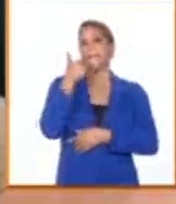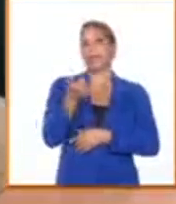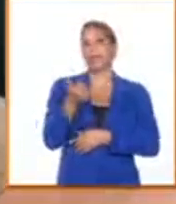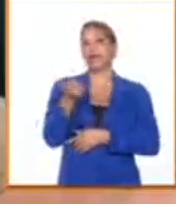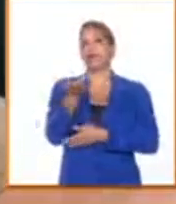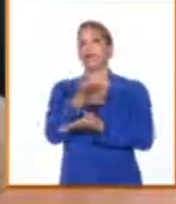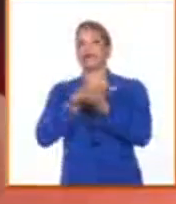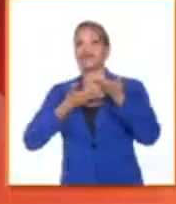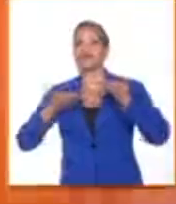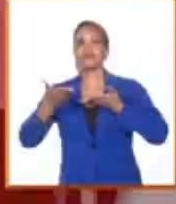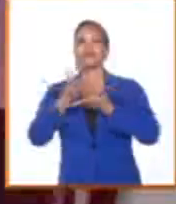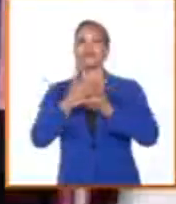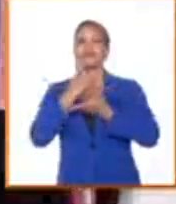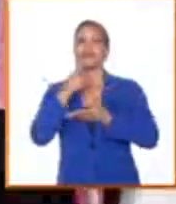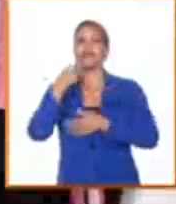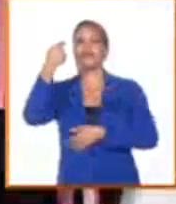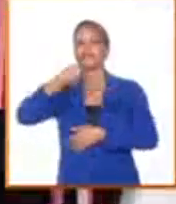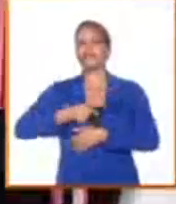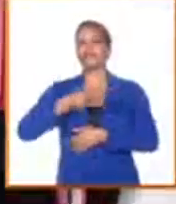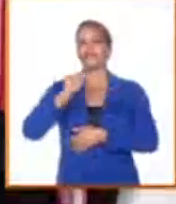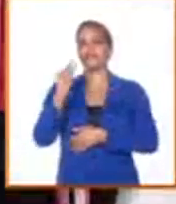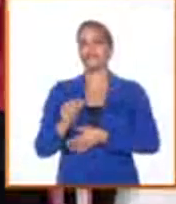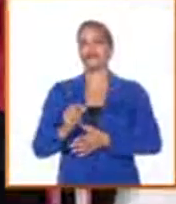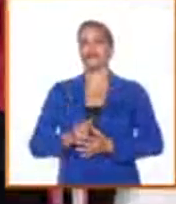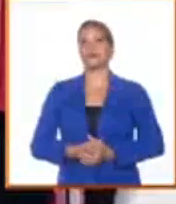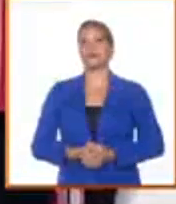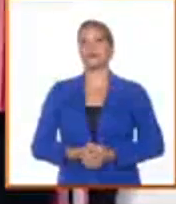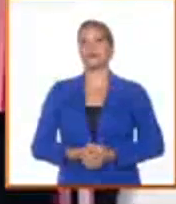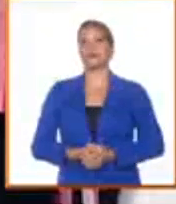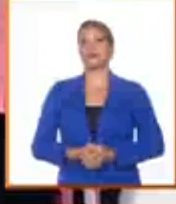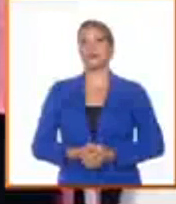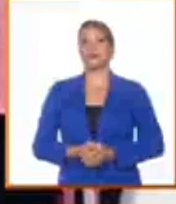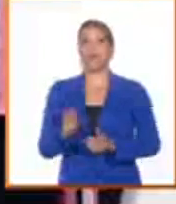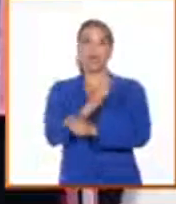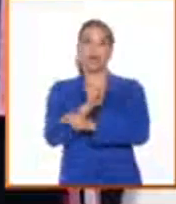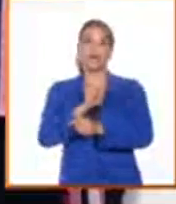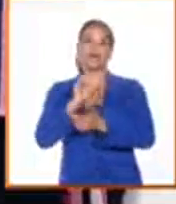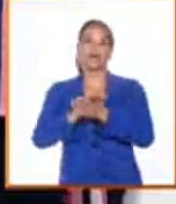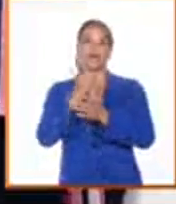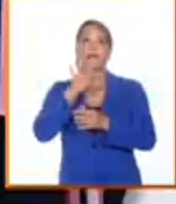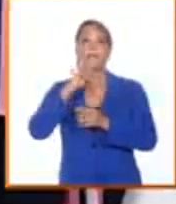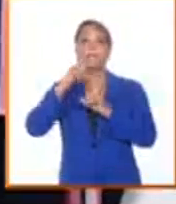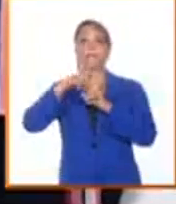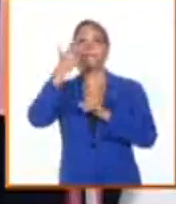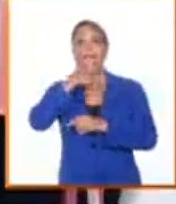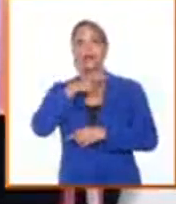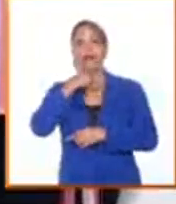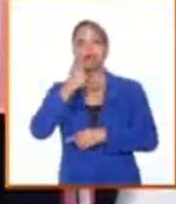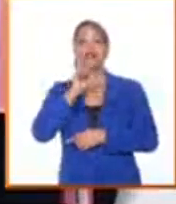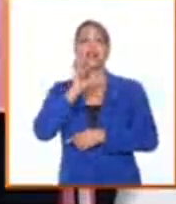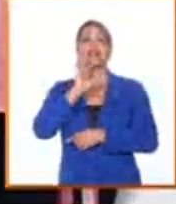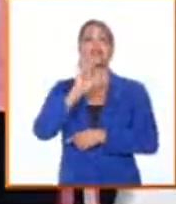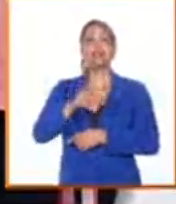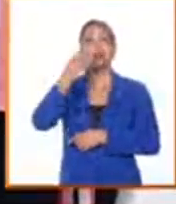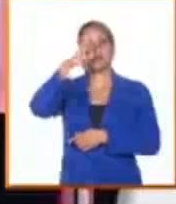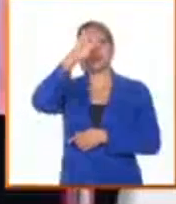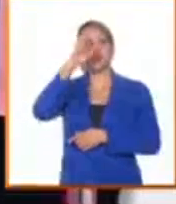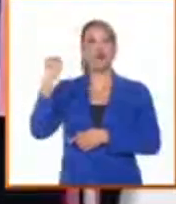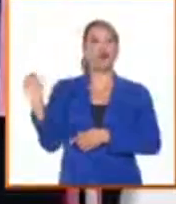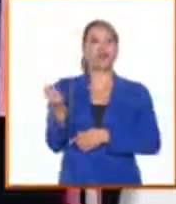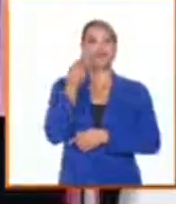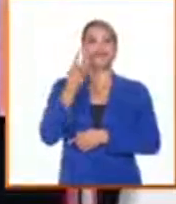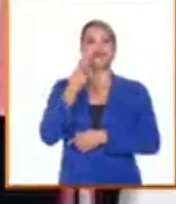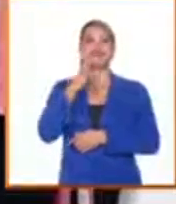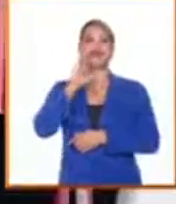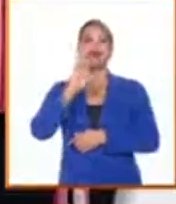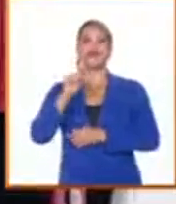solidez a sus derechos. Lo dice la profe Marta Prieto, es la primera vez que Cuba habla de una ley de comunicación social y se